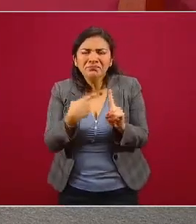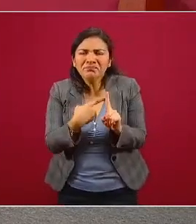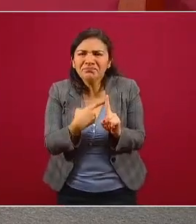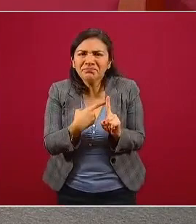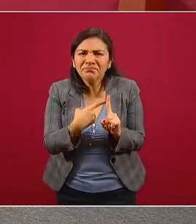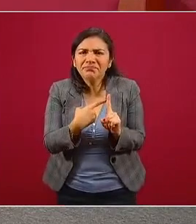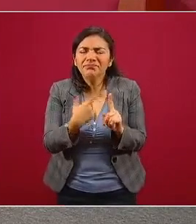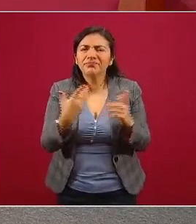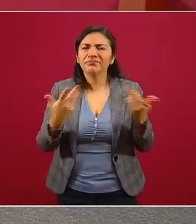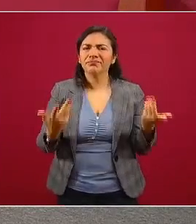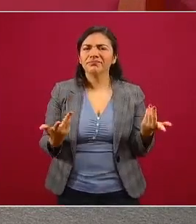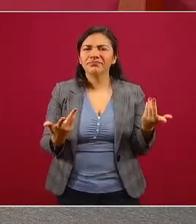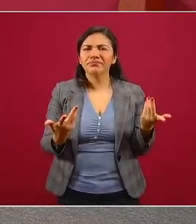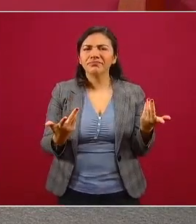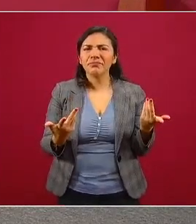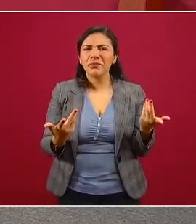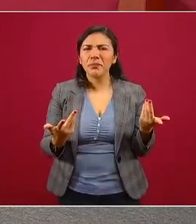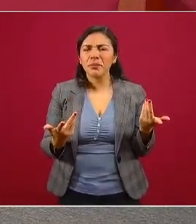porque